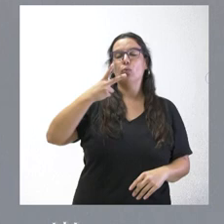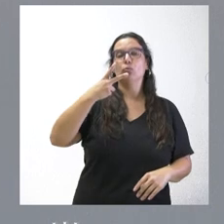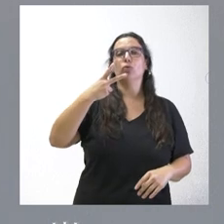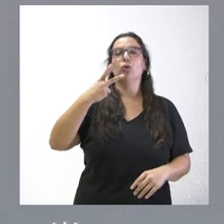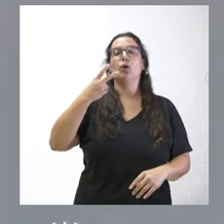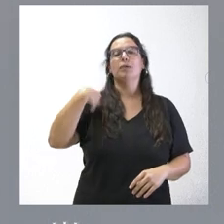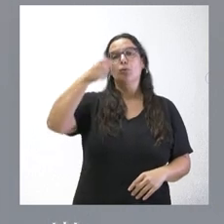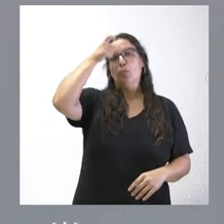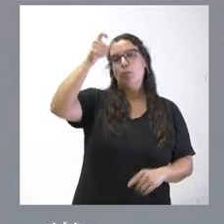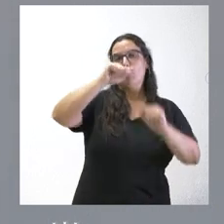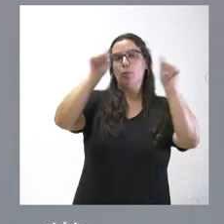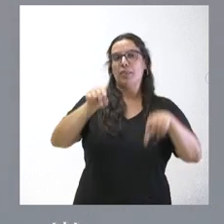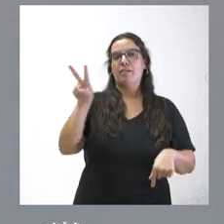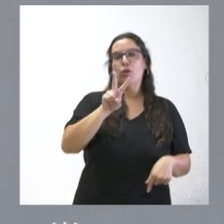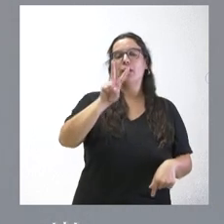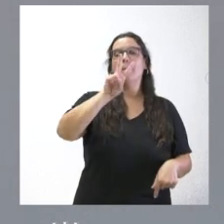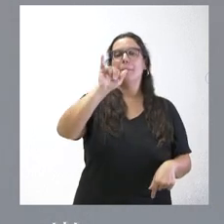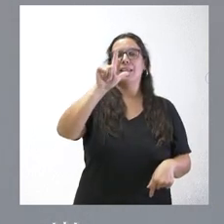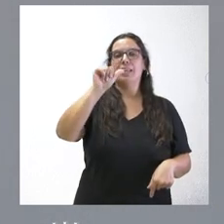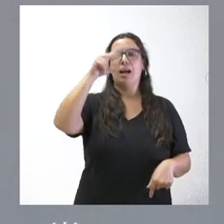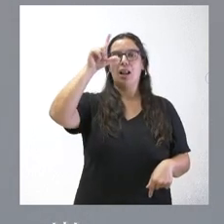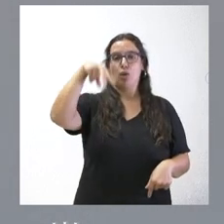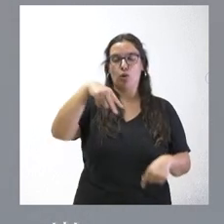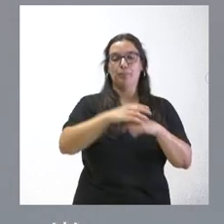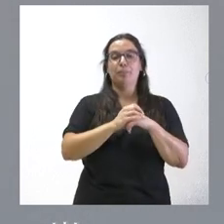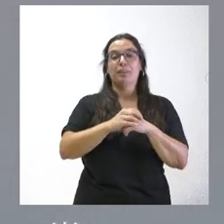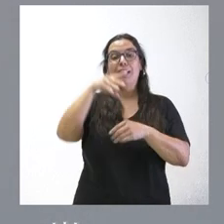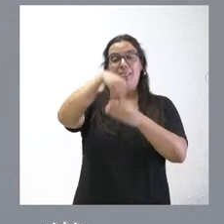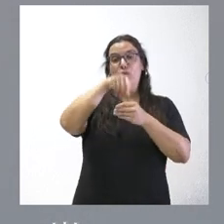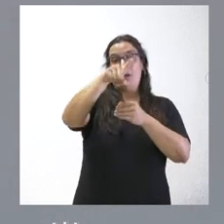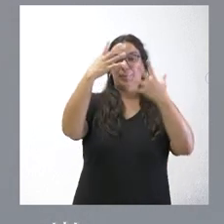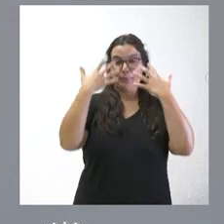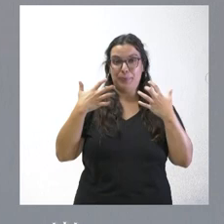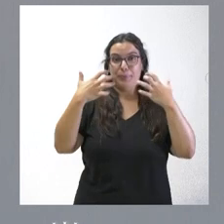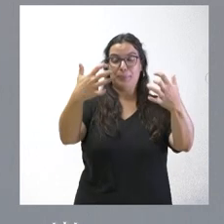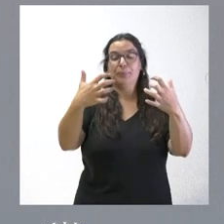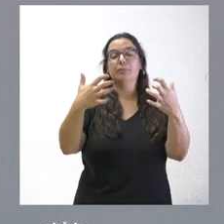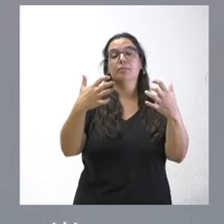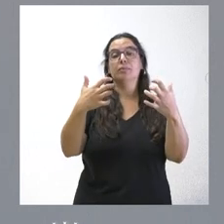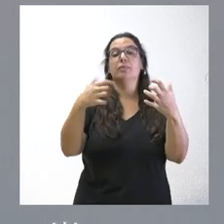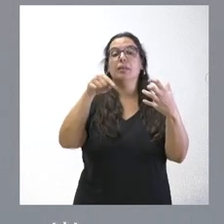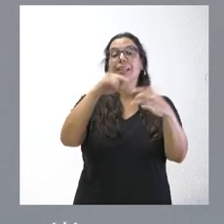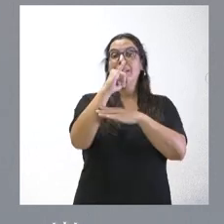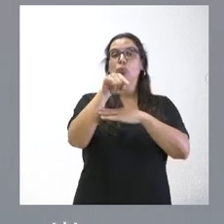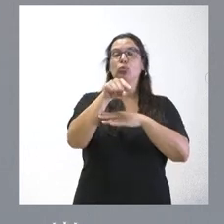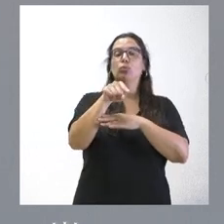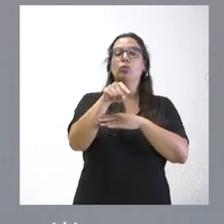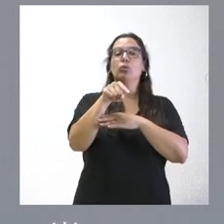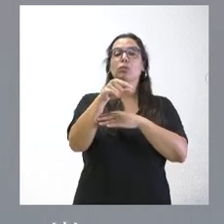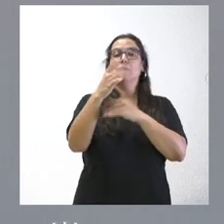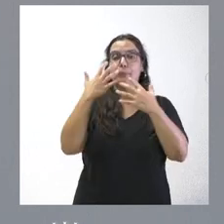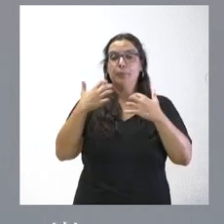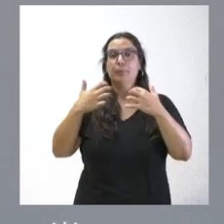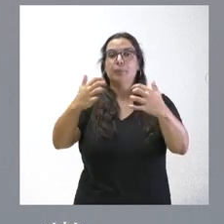en villalón de Campos en Valladolid el aulario del centro de este centro en villalón de campos dispone de